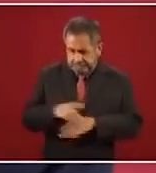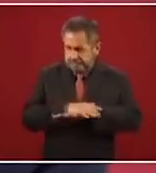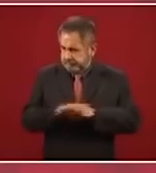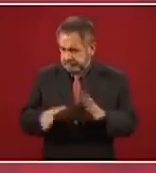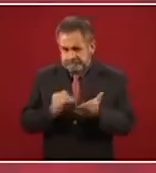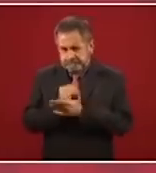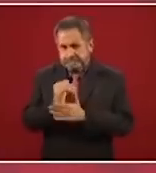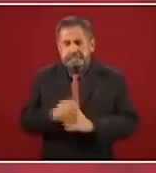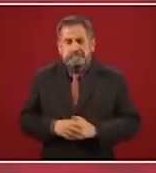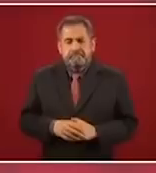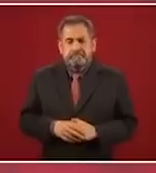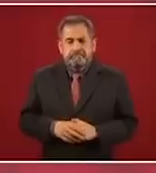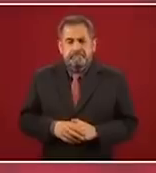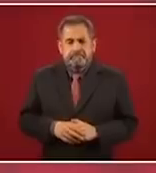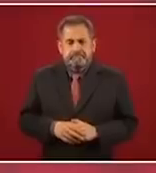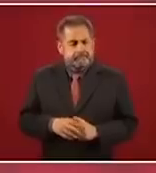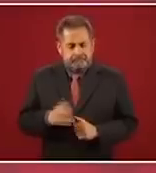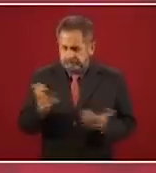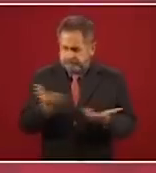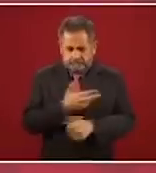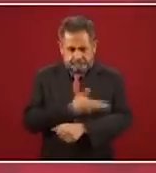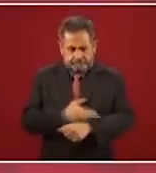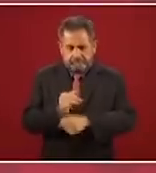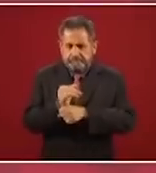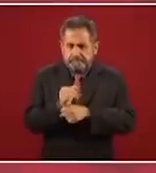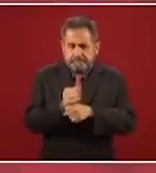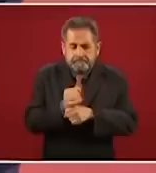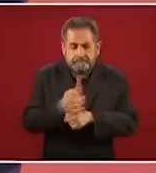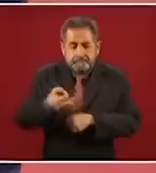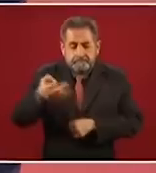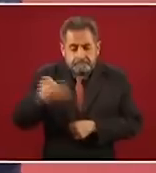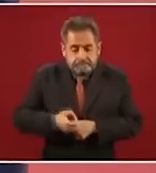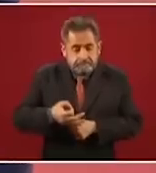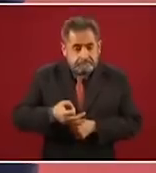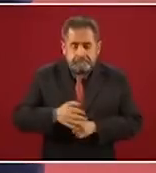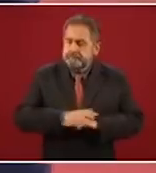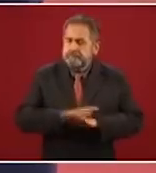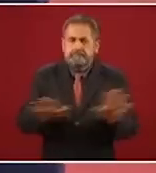que se actuara, se investigara y se